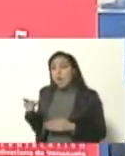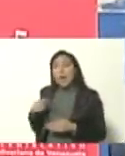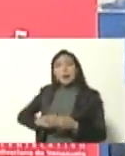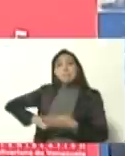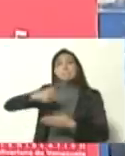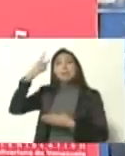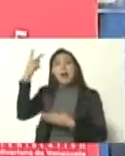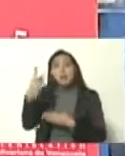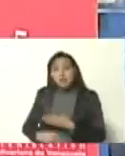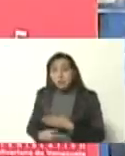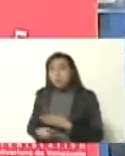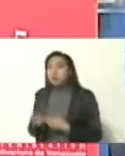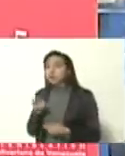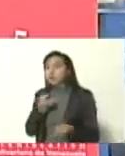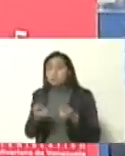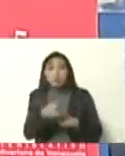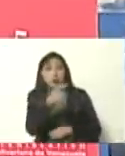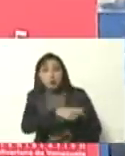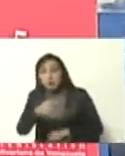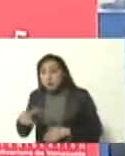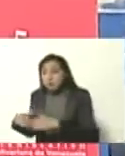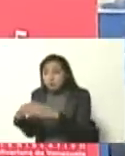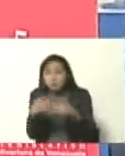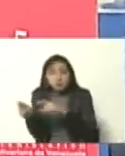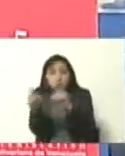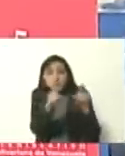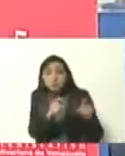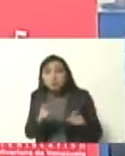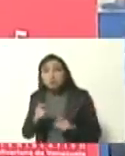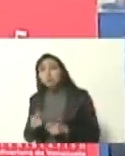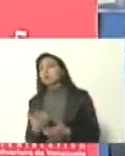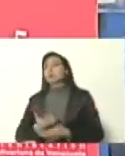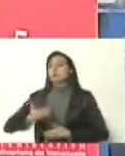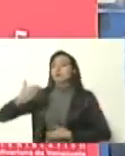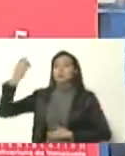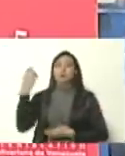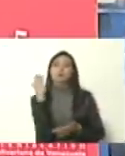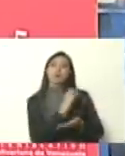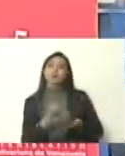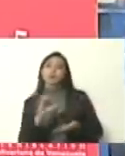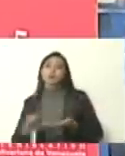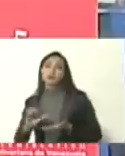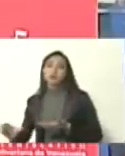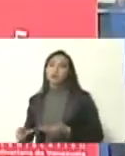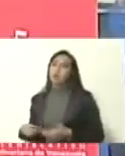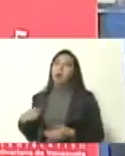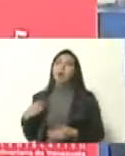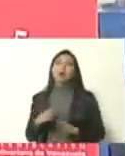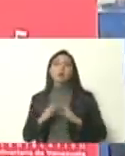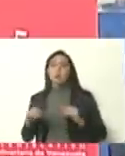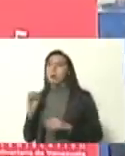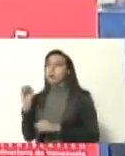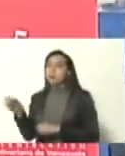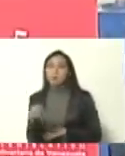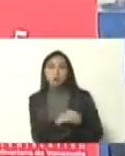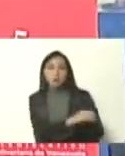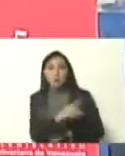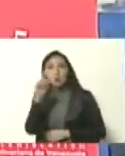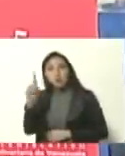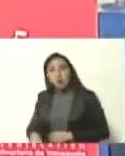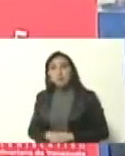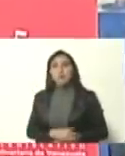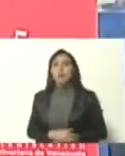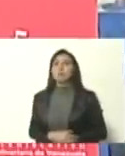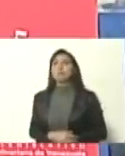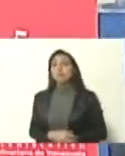él reclutó a los autores materiales y que él proporcionó los recursos y los explosivos para que ese